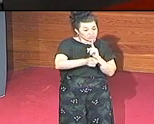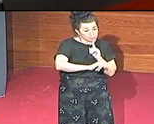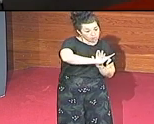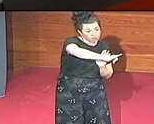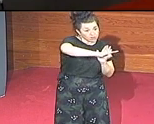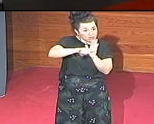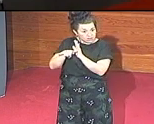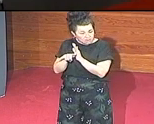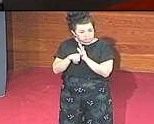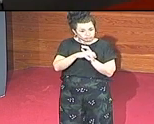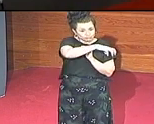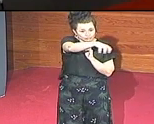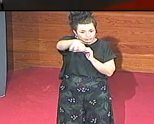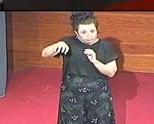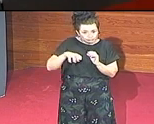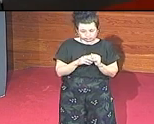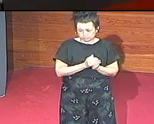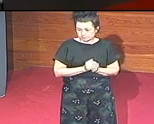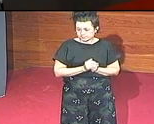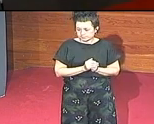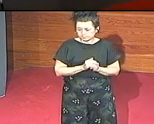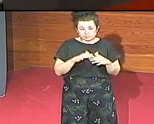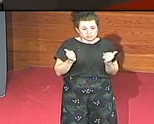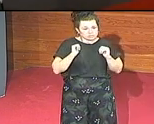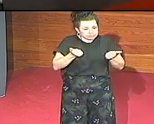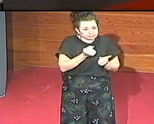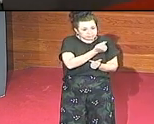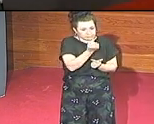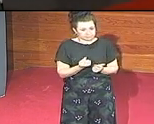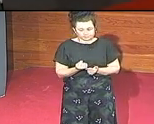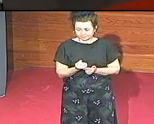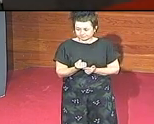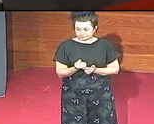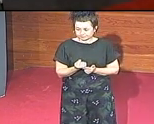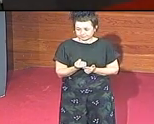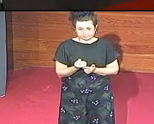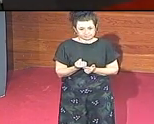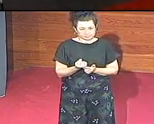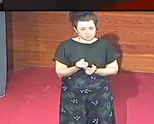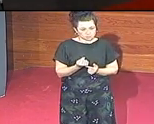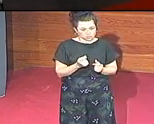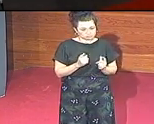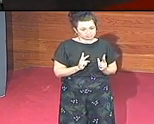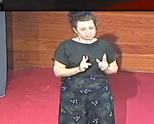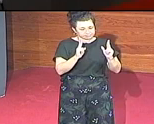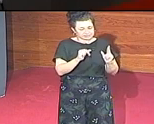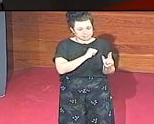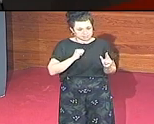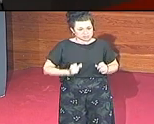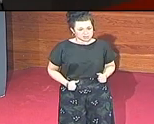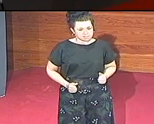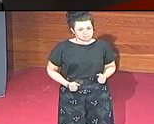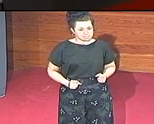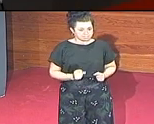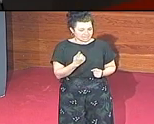entonces bueno pues empecé a dibujar las partes más personales por ejemplo cómo decidieron mis